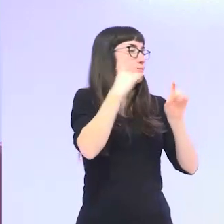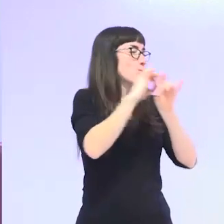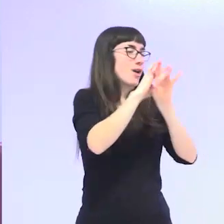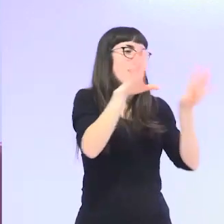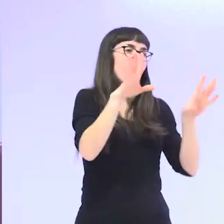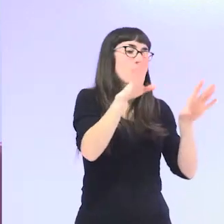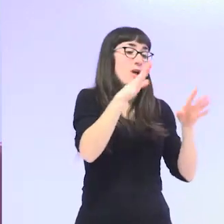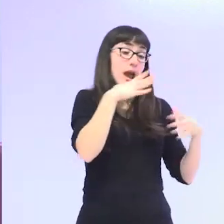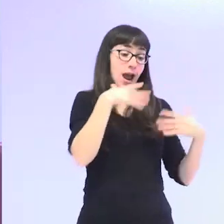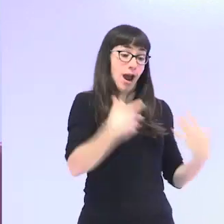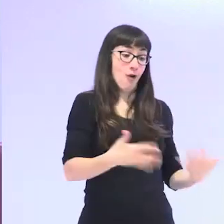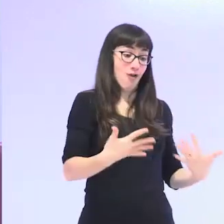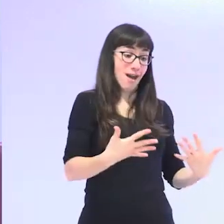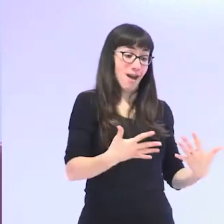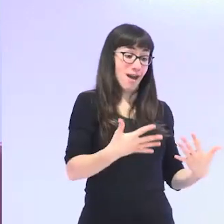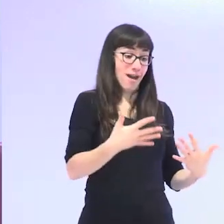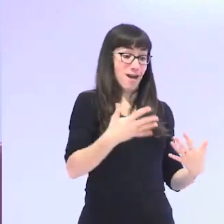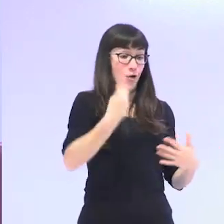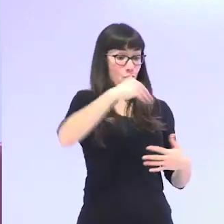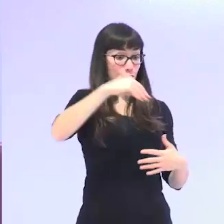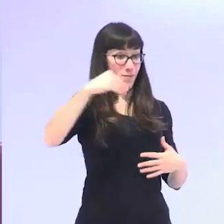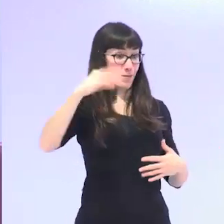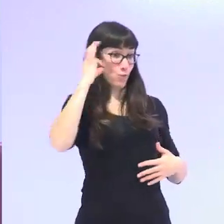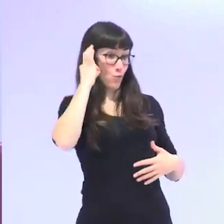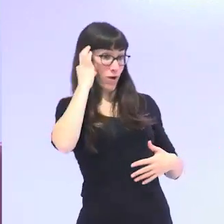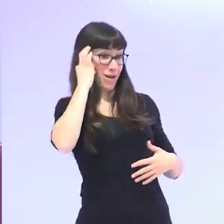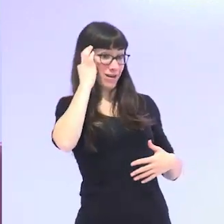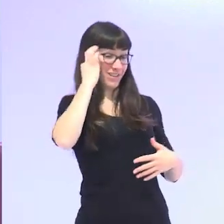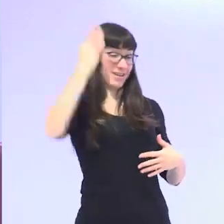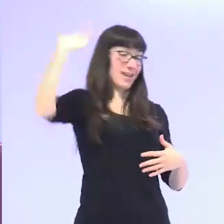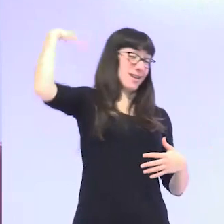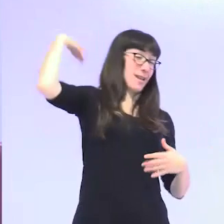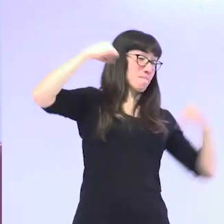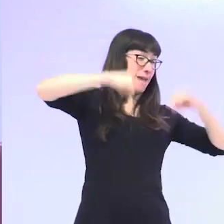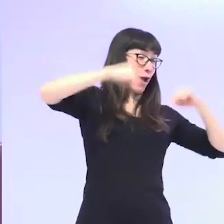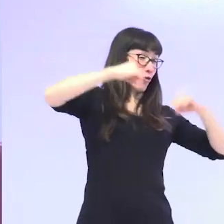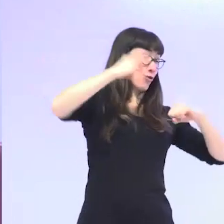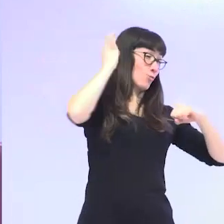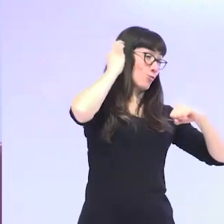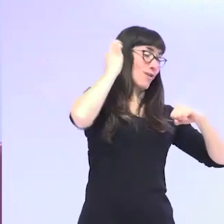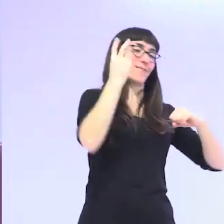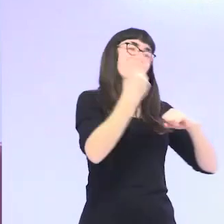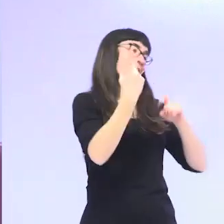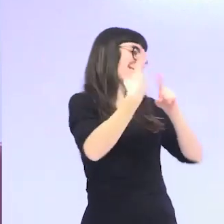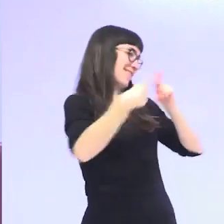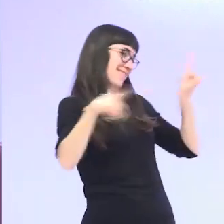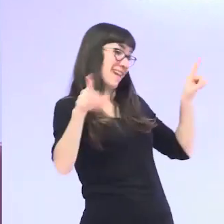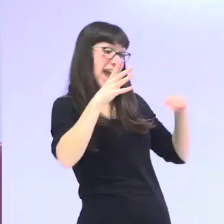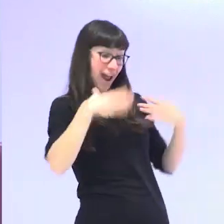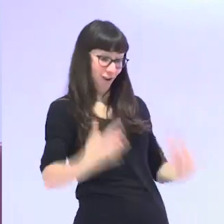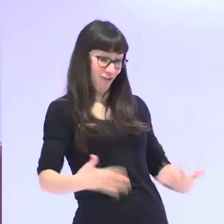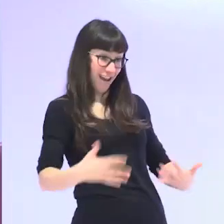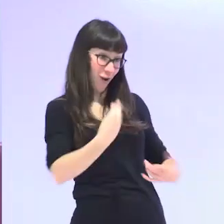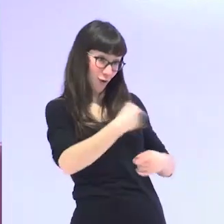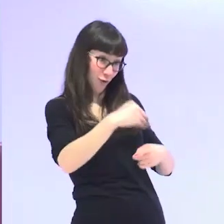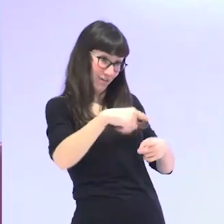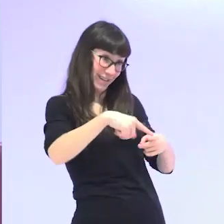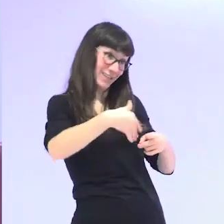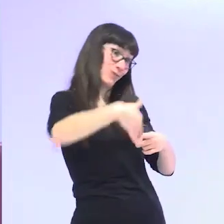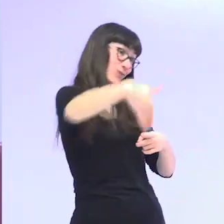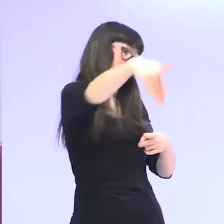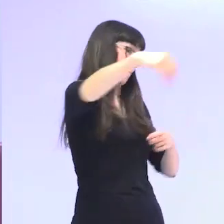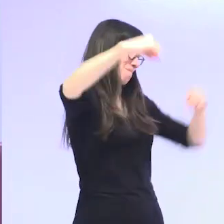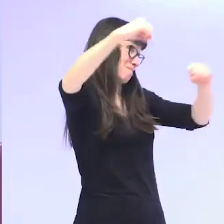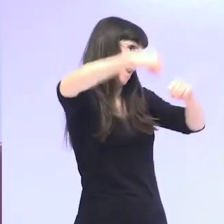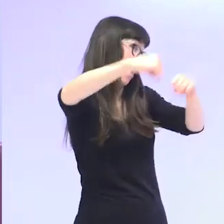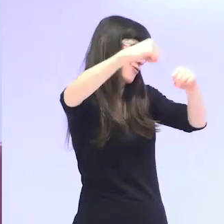mujeres jóvenes de ahora en relación a las mujeres mayores ahora cuando las mujeres jóvenes de ahora se conviertan en mujeres mayores